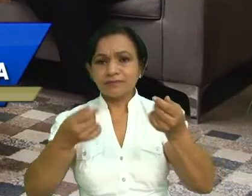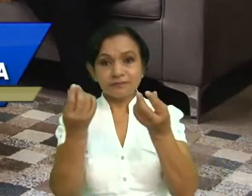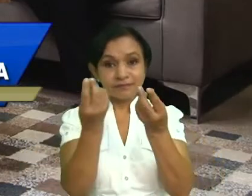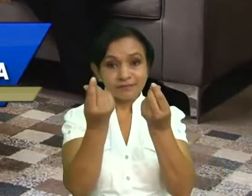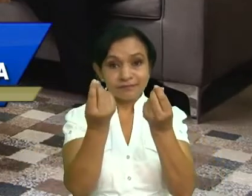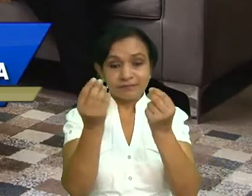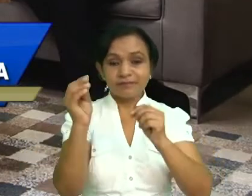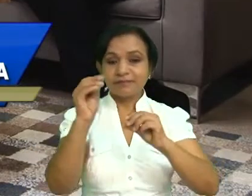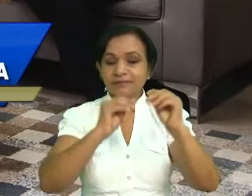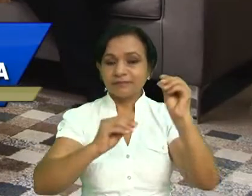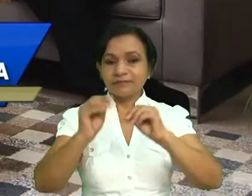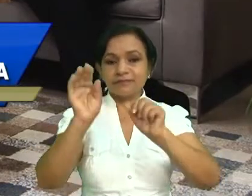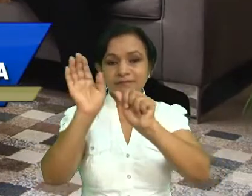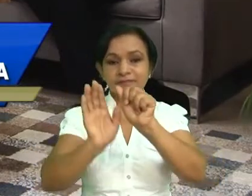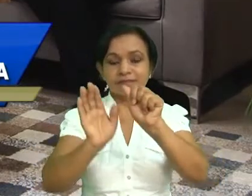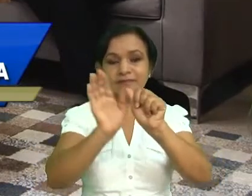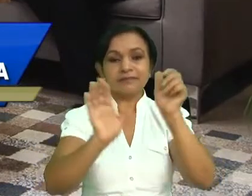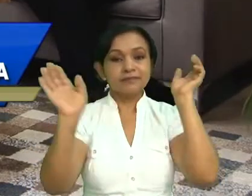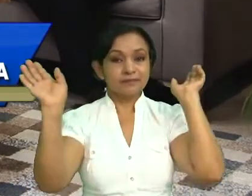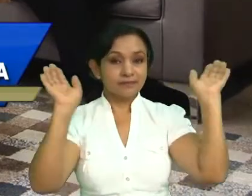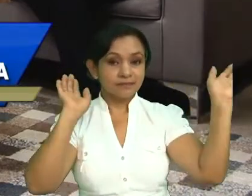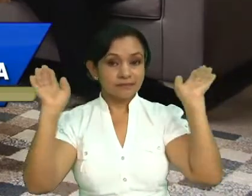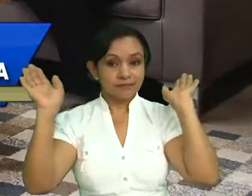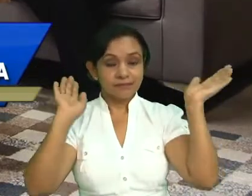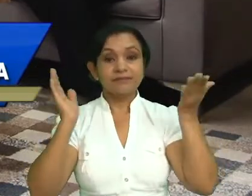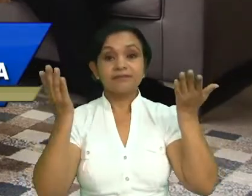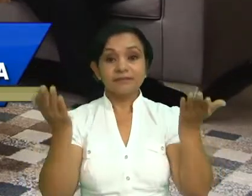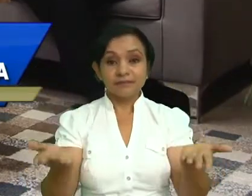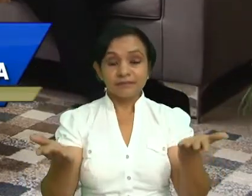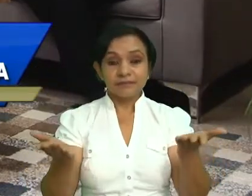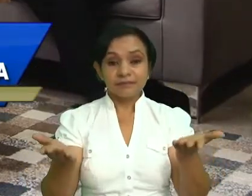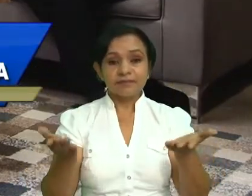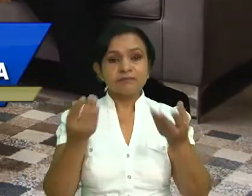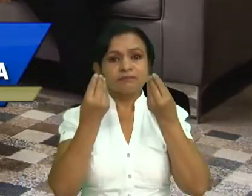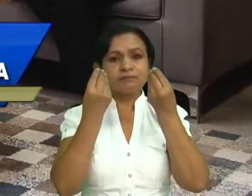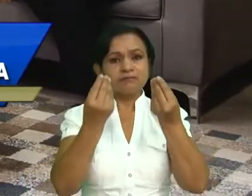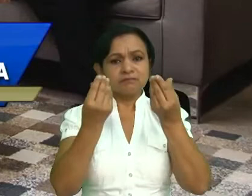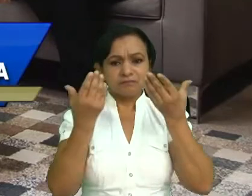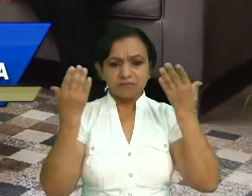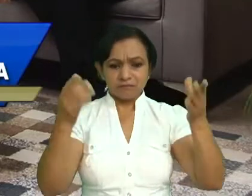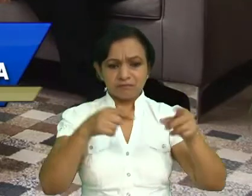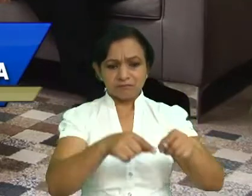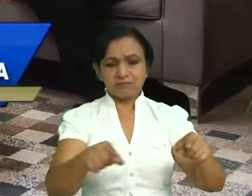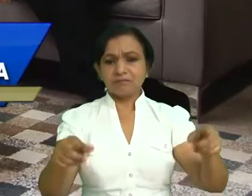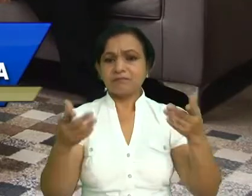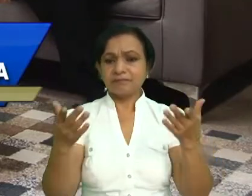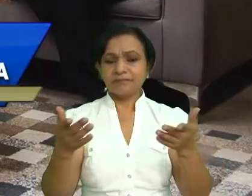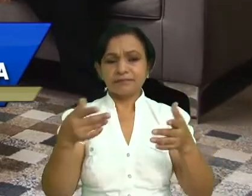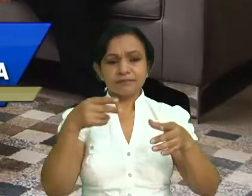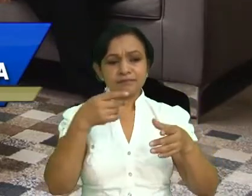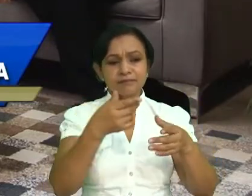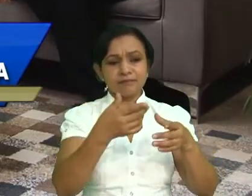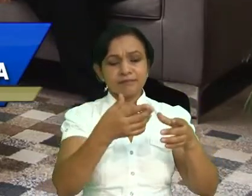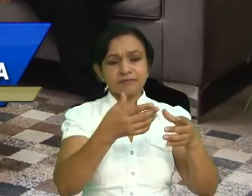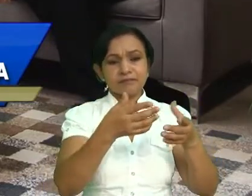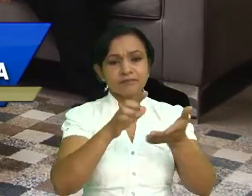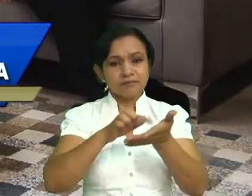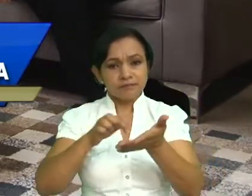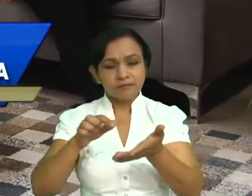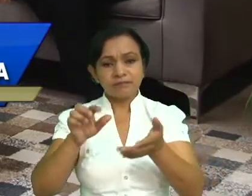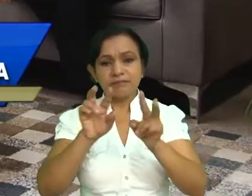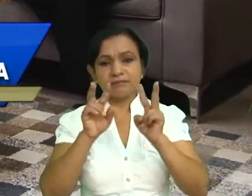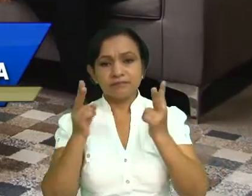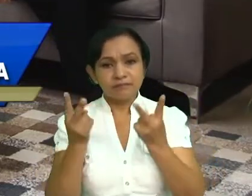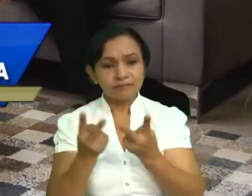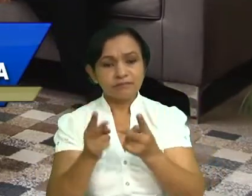económica en cada uno de los mercados, pero también hay un abastecimiento permanente, está viniendo del campo todos los granos, la verdura,